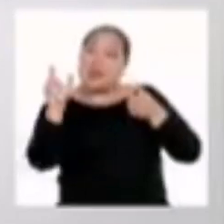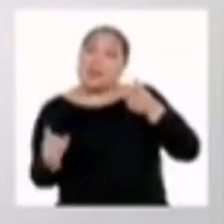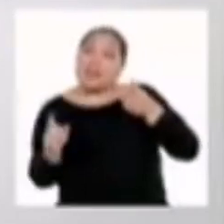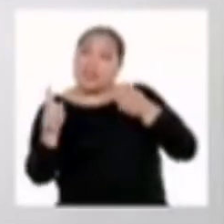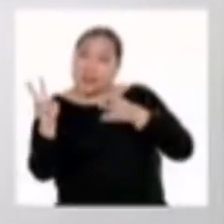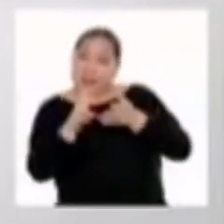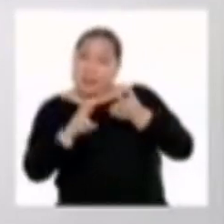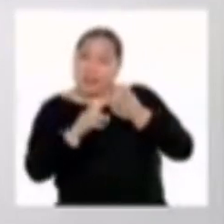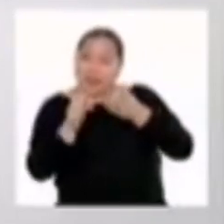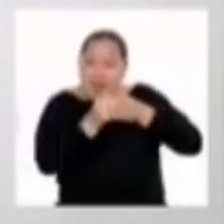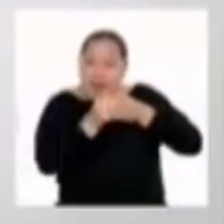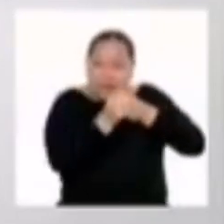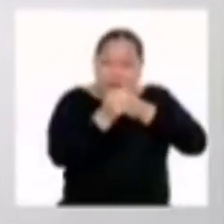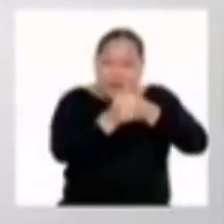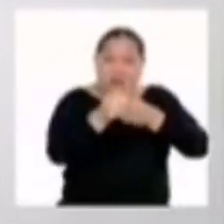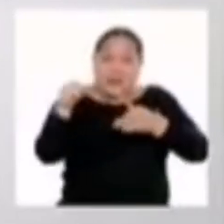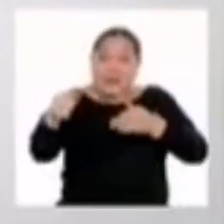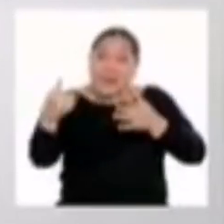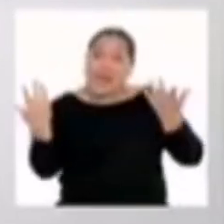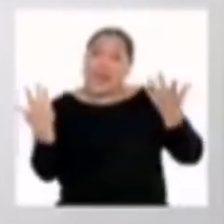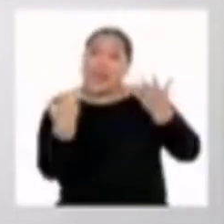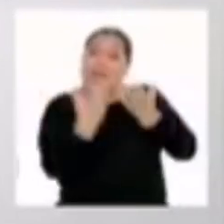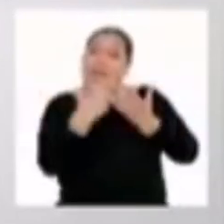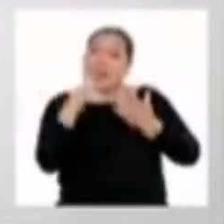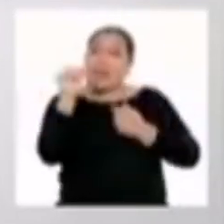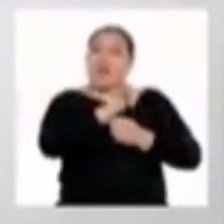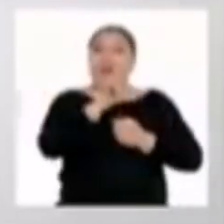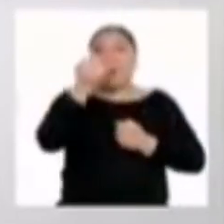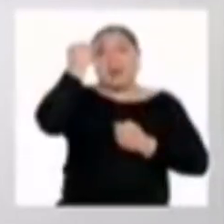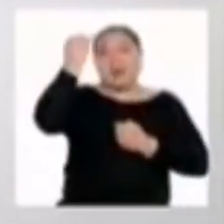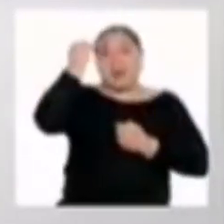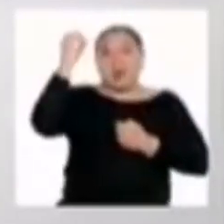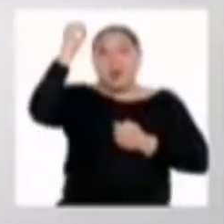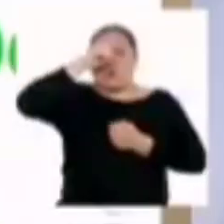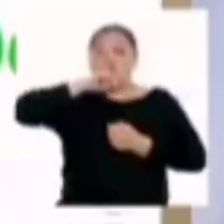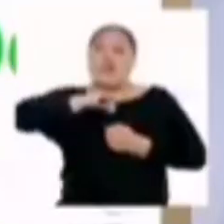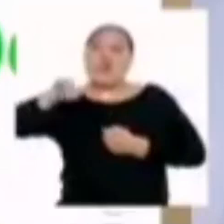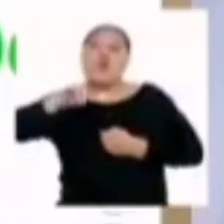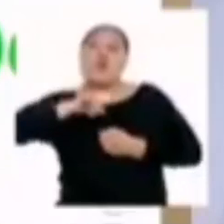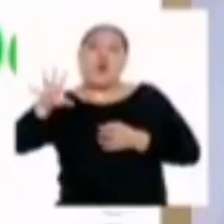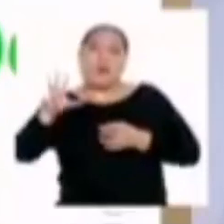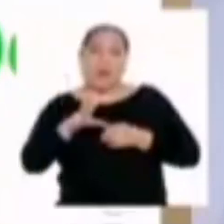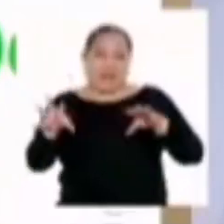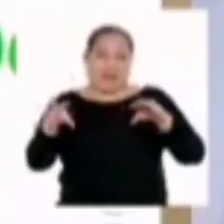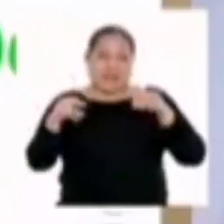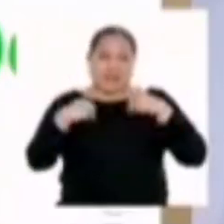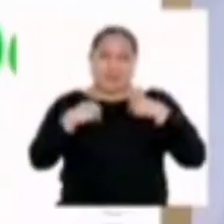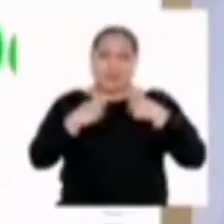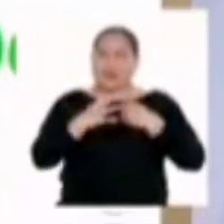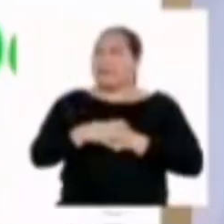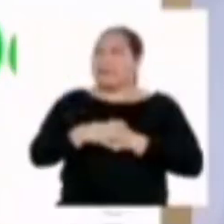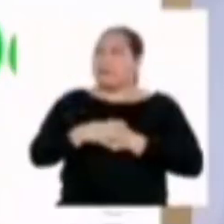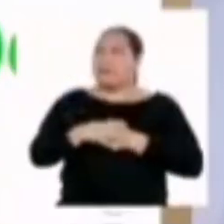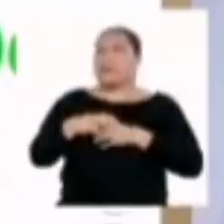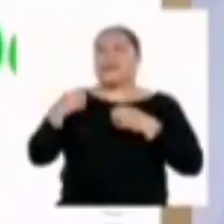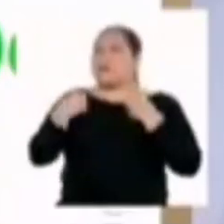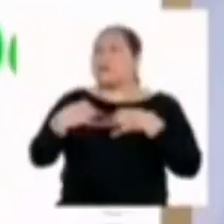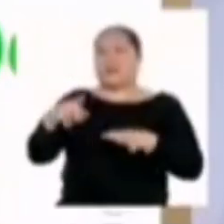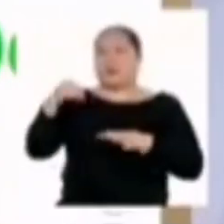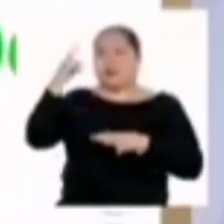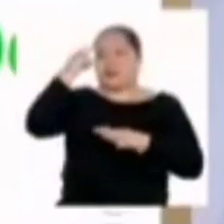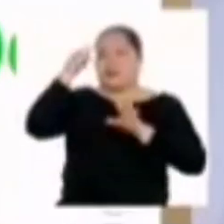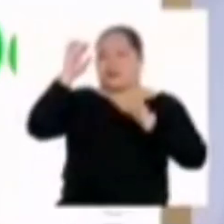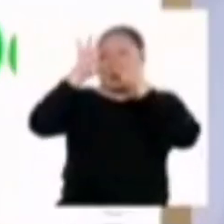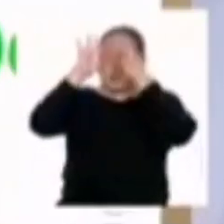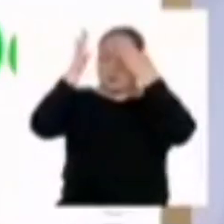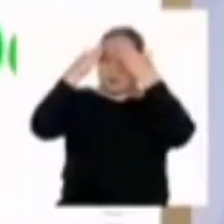de manera que él coincida con la conclusión del texto a la medida que lo lee. Ay, ya se me perdió el raciocinio y la idea